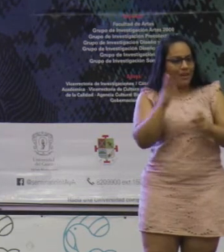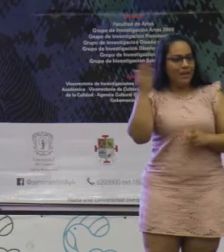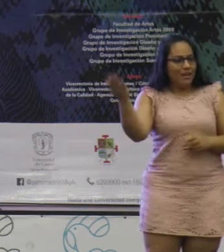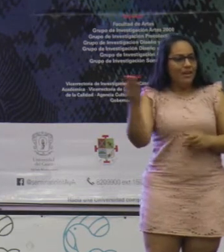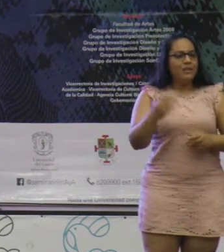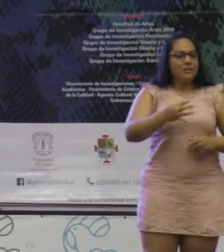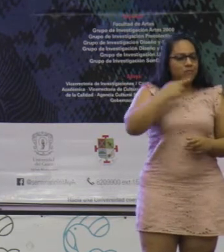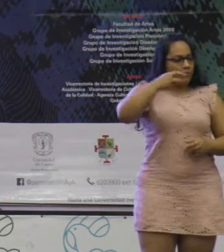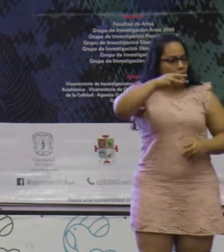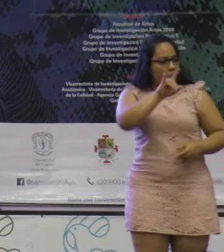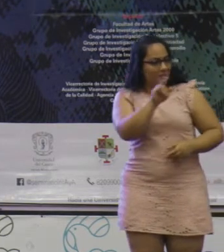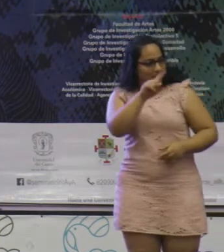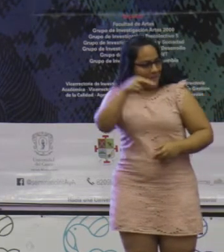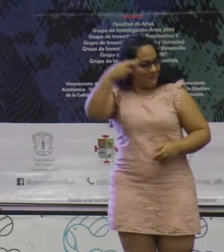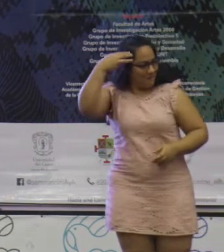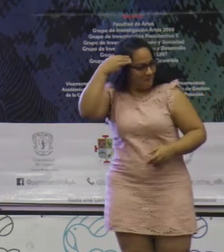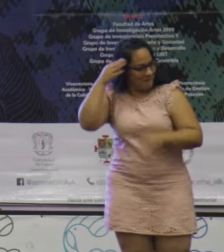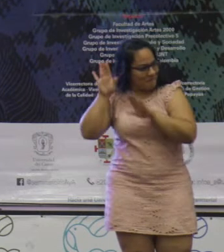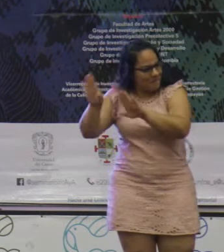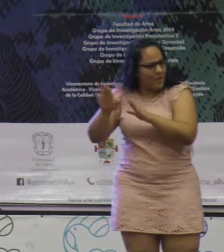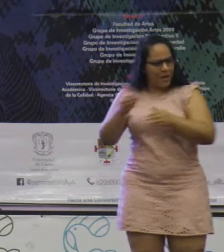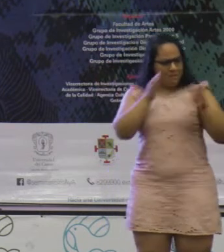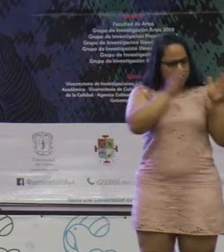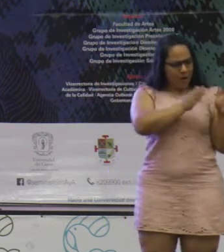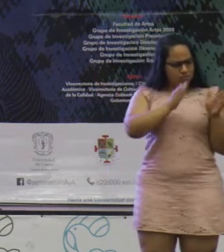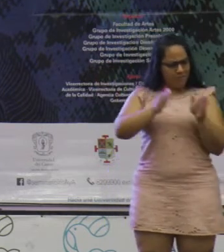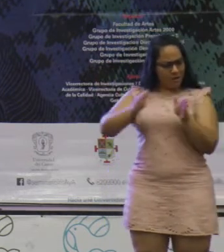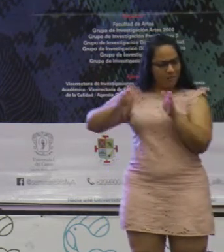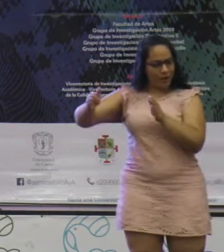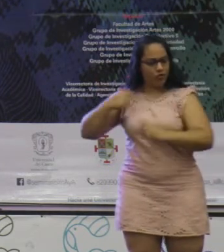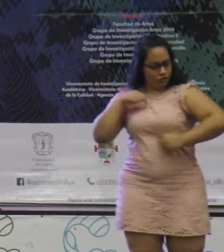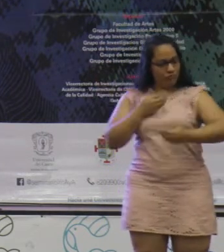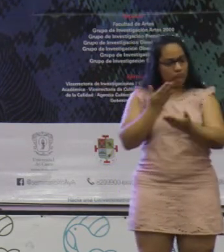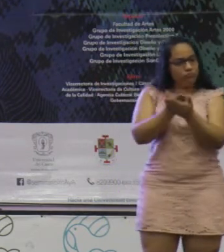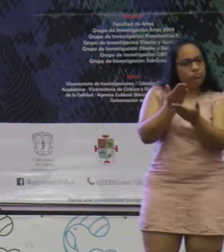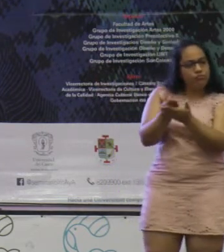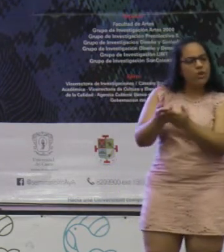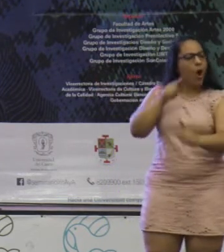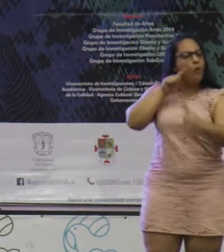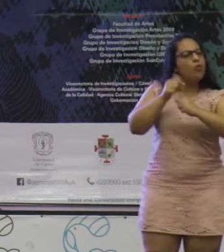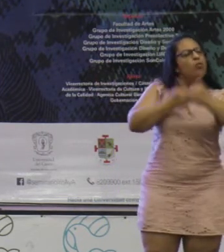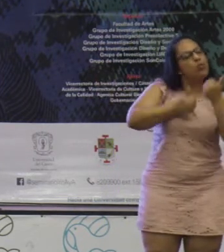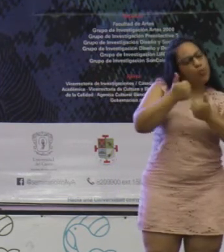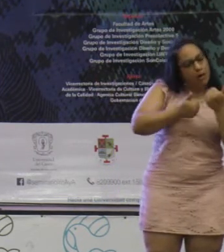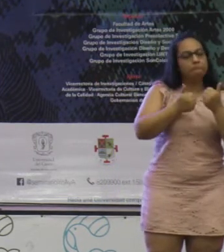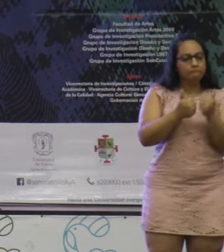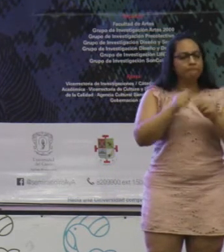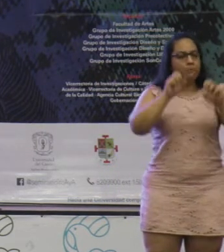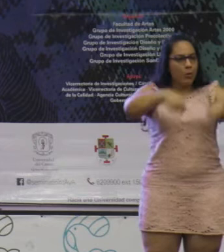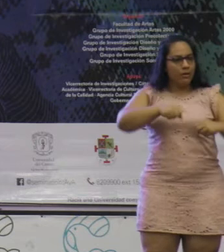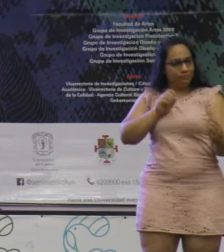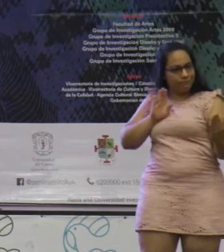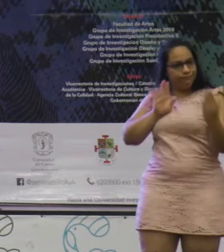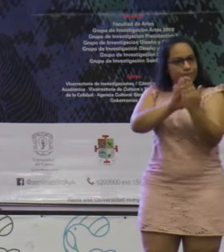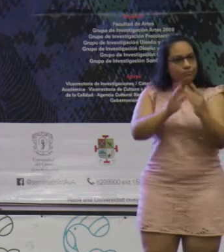de la USB, que no es más que ciertas categorías que he ido proponiendo con el fin de hablar de manera más directa